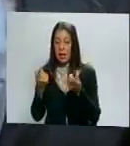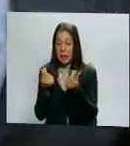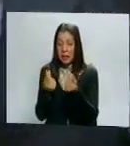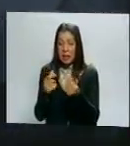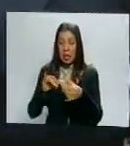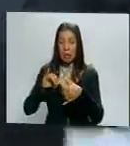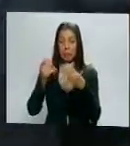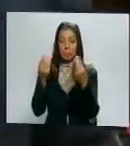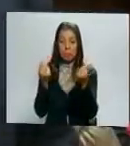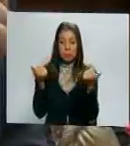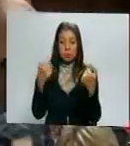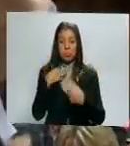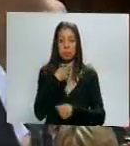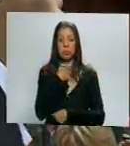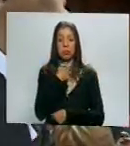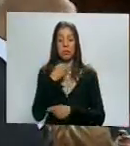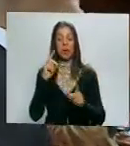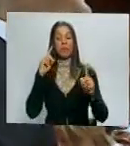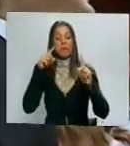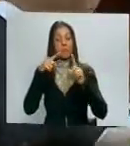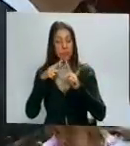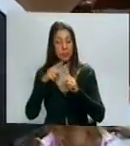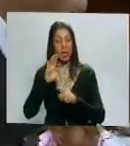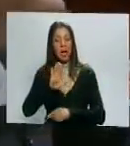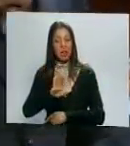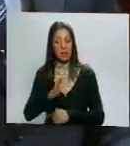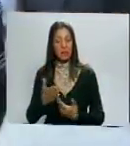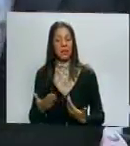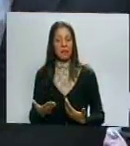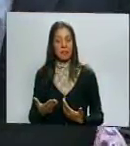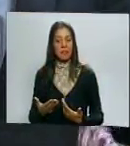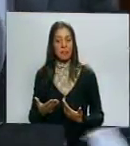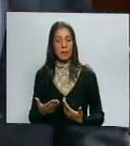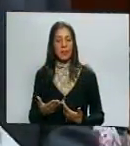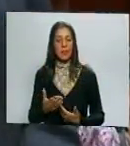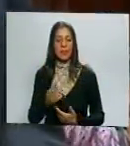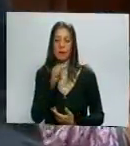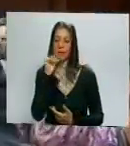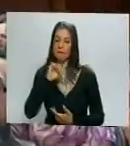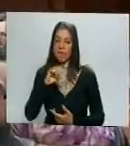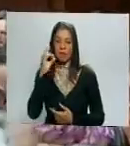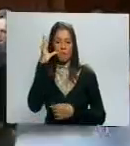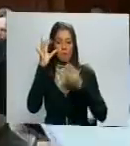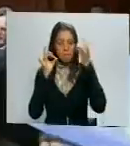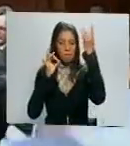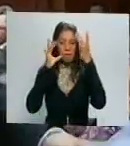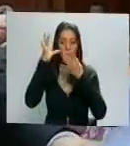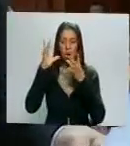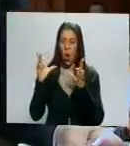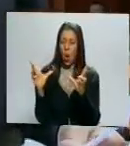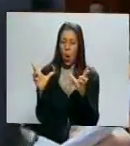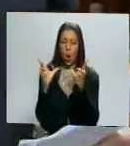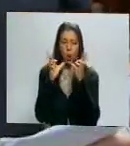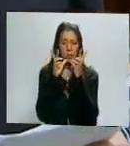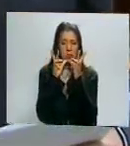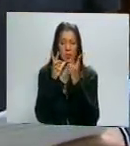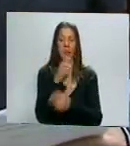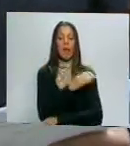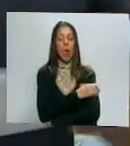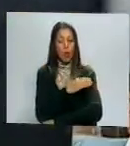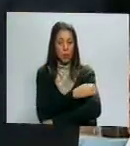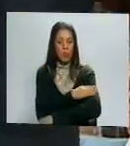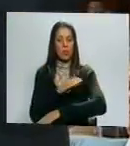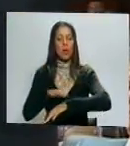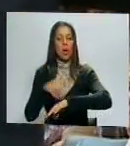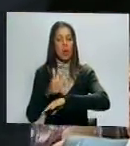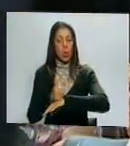familia es el objetivo fundamental de la guerra económica en las formas estas que he señalado, más aberrantes que ha venido asumiendo